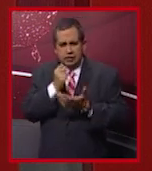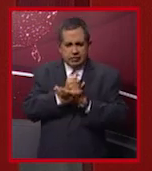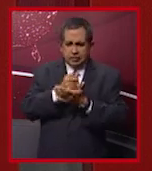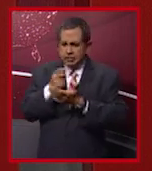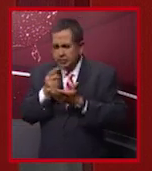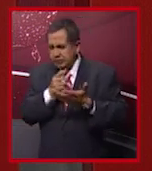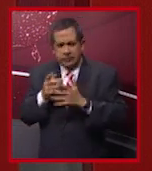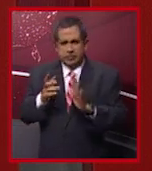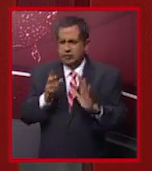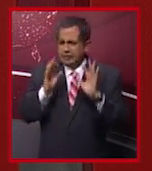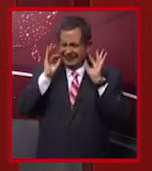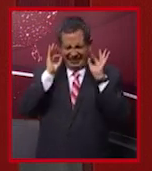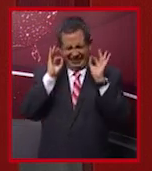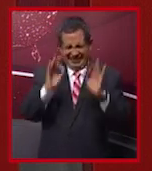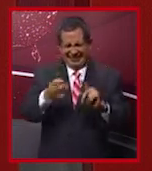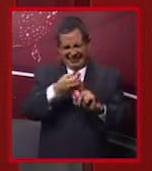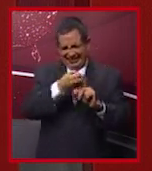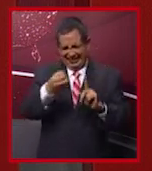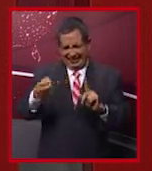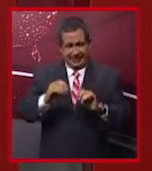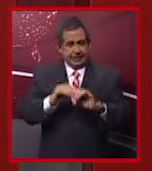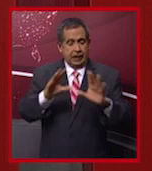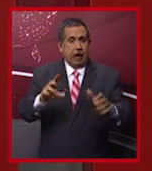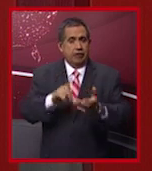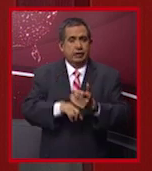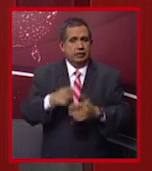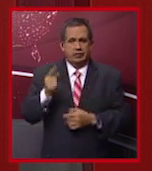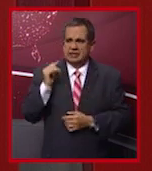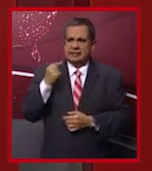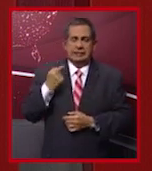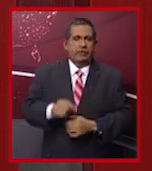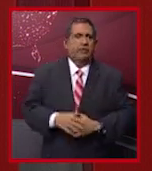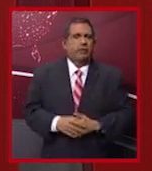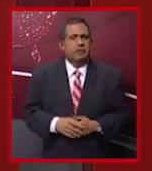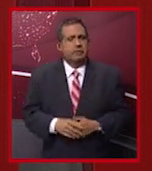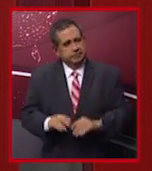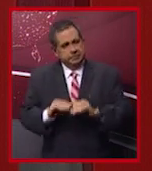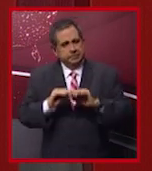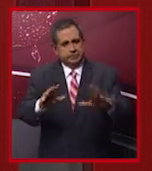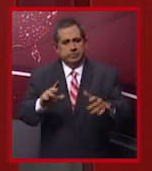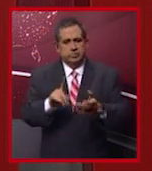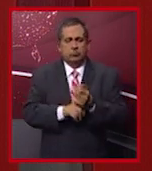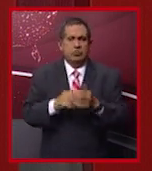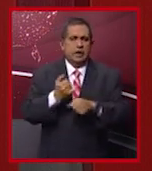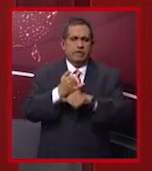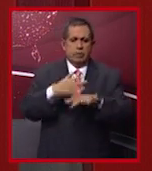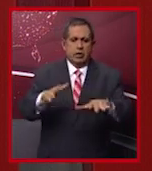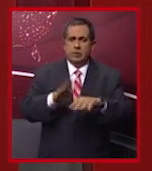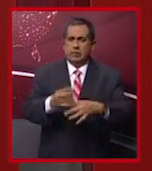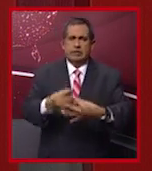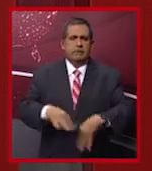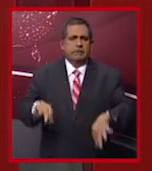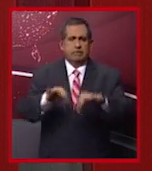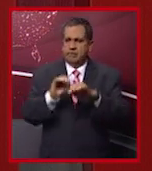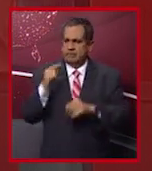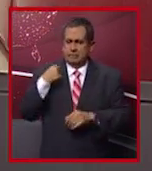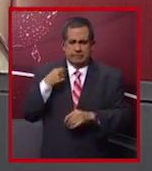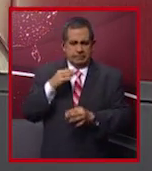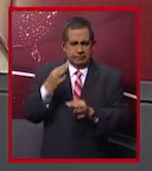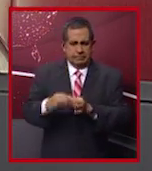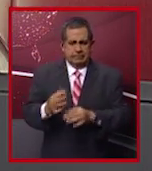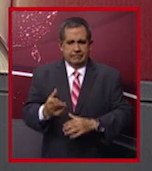el proceso legislativo en pleno lo hemos visto en estas últimas semanas. Por lo pronto vamos de inmediato con la información más relevante de las últimas